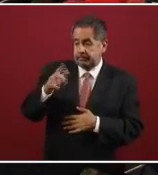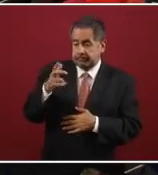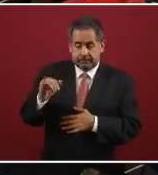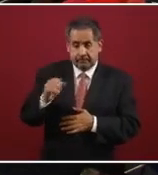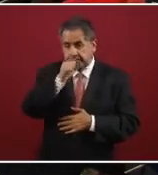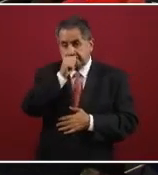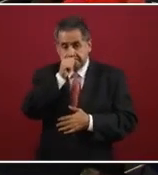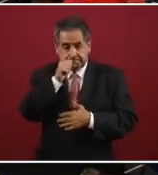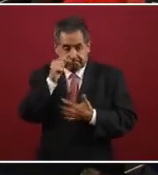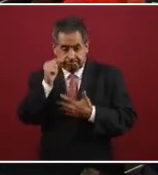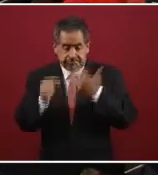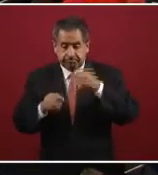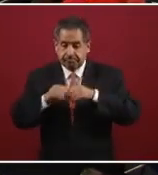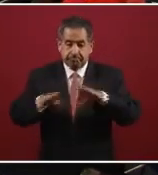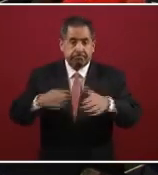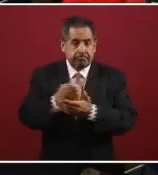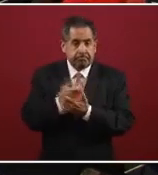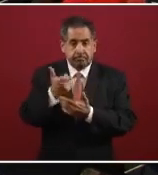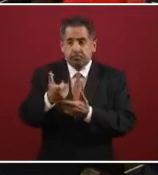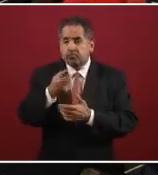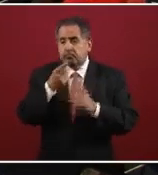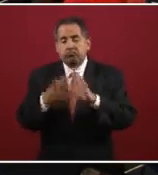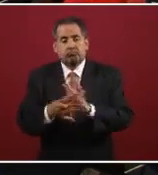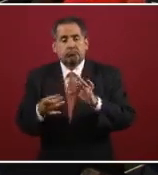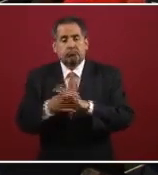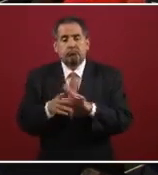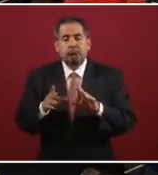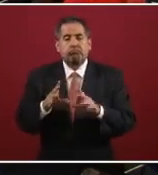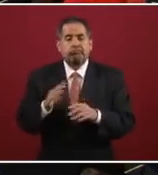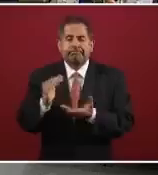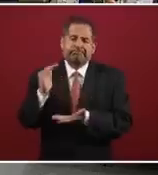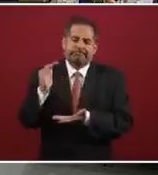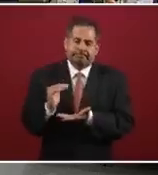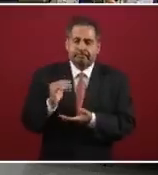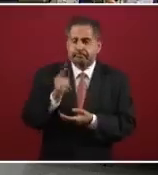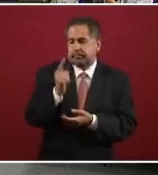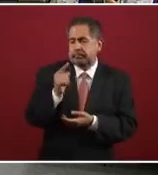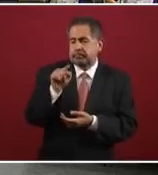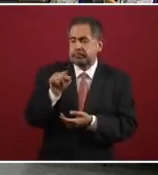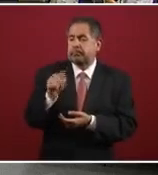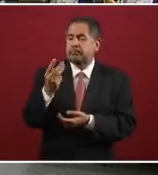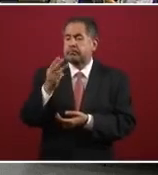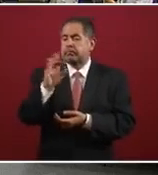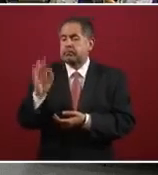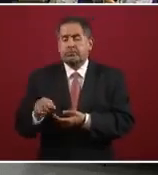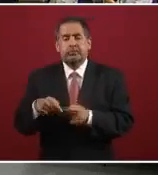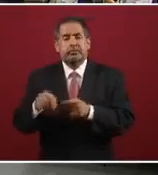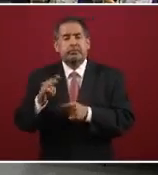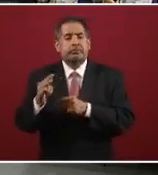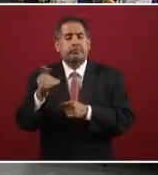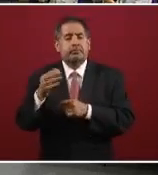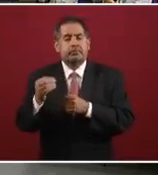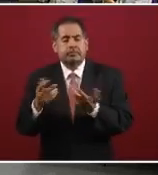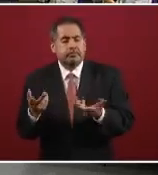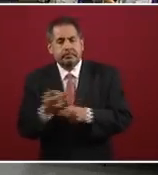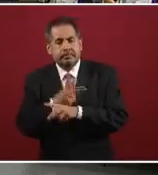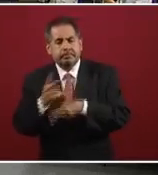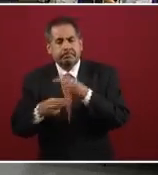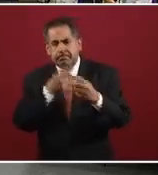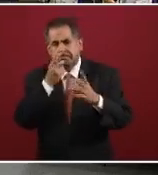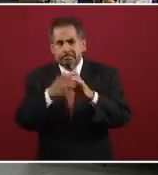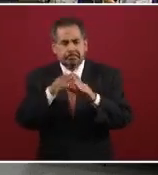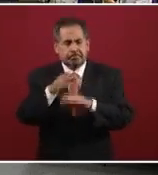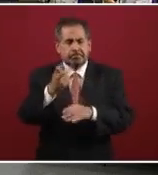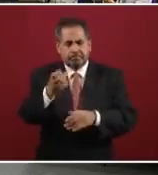el indicador global de actividad de la economía ésta se contrajo punto 3% a tasa anual durante mayo que tendría que decir